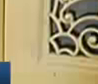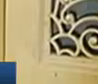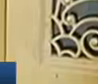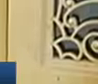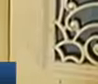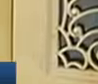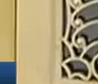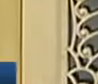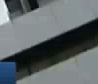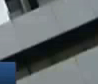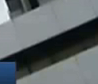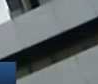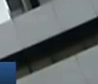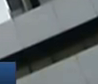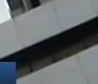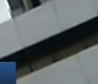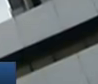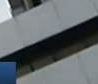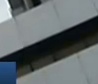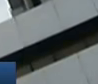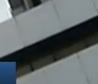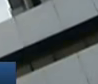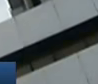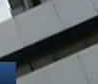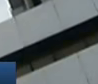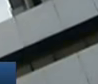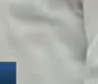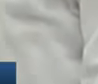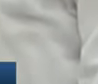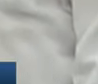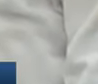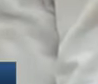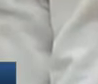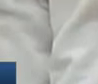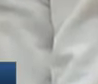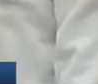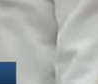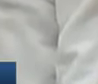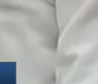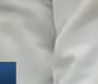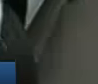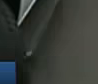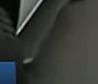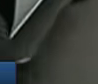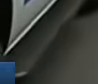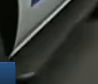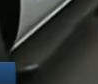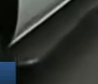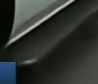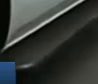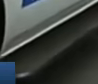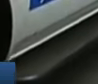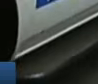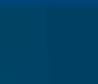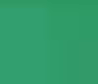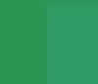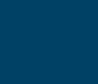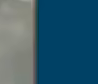Prefectura de Guayas también fue allanada para investigaciones de presunto sobreprecio en la compra de insumos médicos.